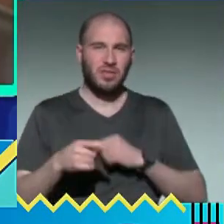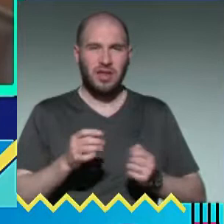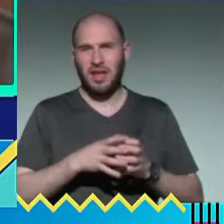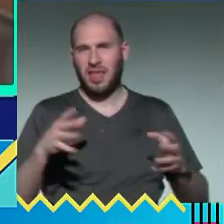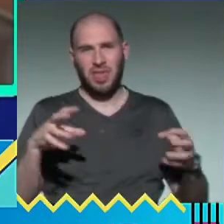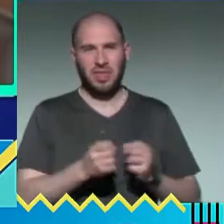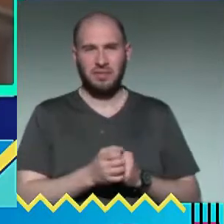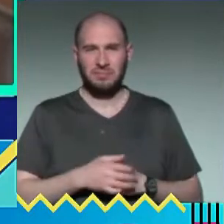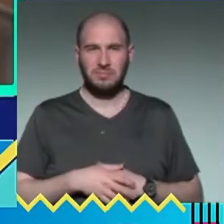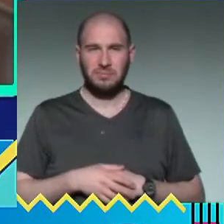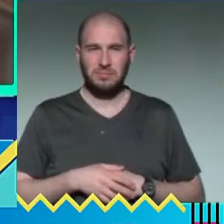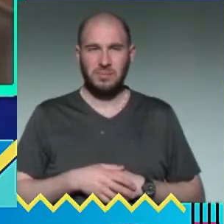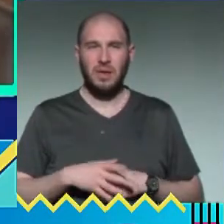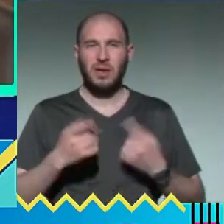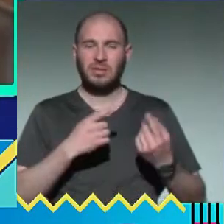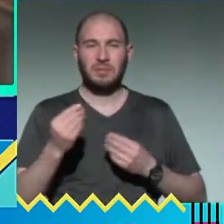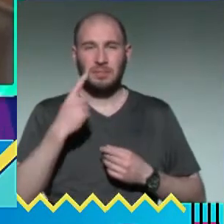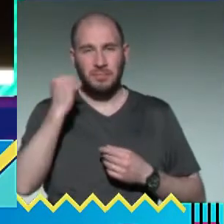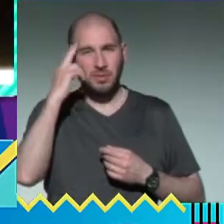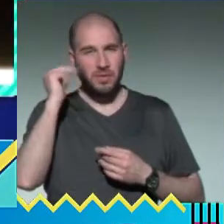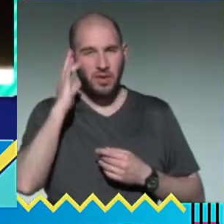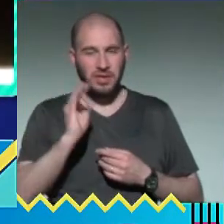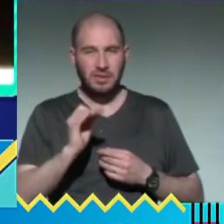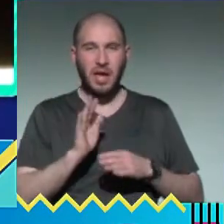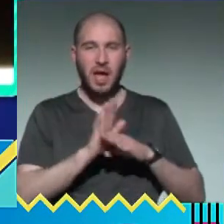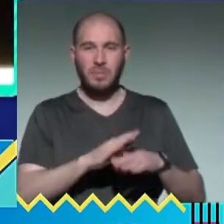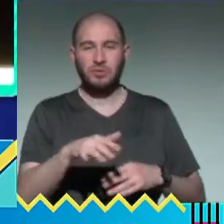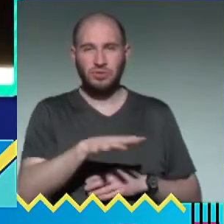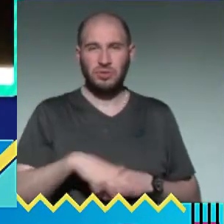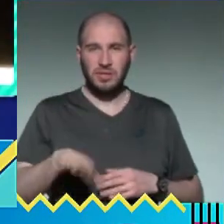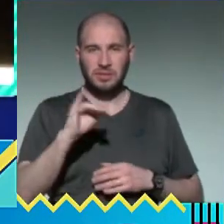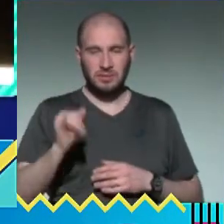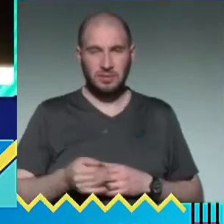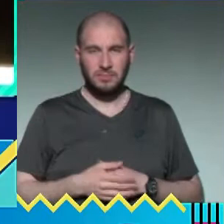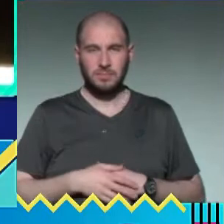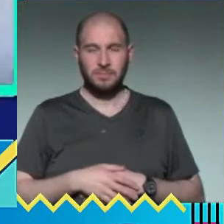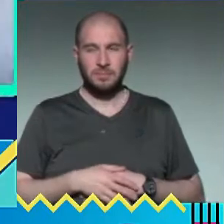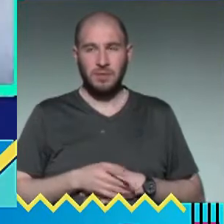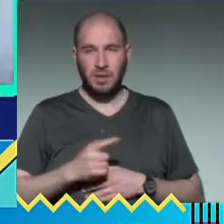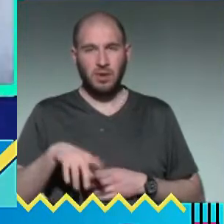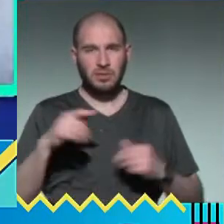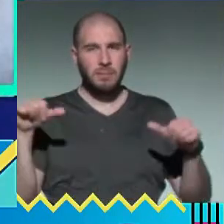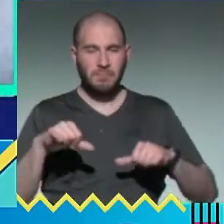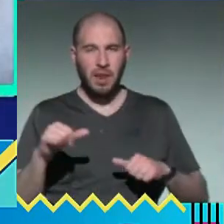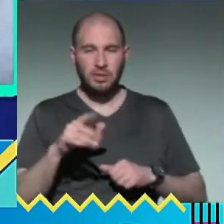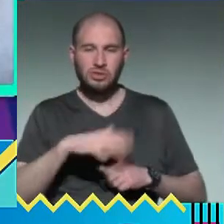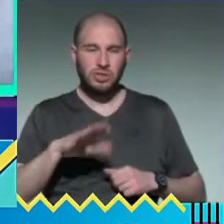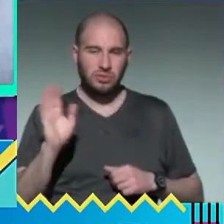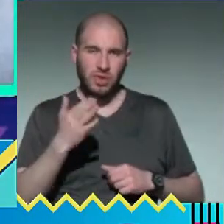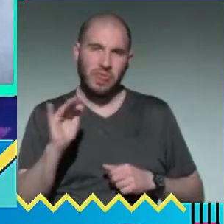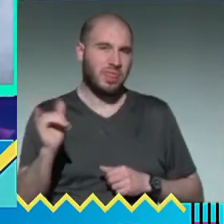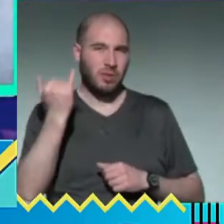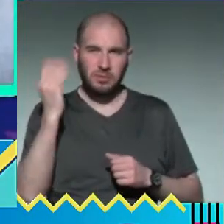que tenemos. Las cosas que pasaron en los 90 fueron avaladas por la sociedad, por supuesto que estuvieron mal, creo que hoy toda la sociedad se da